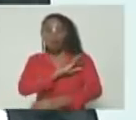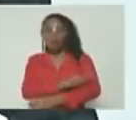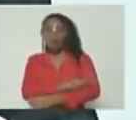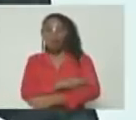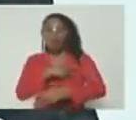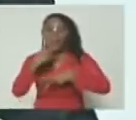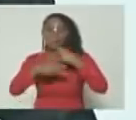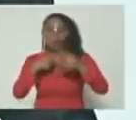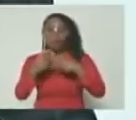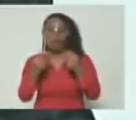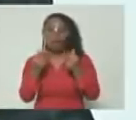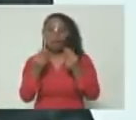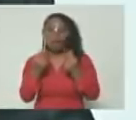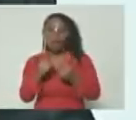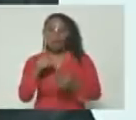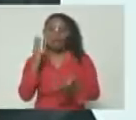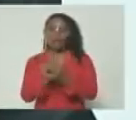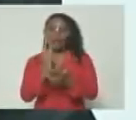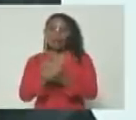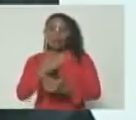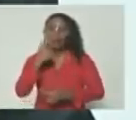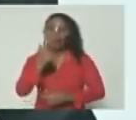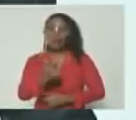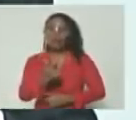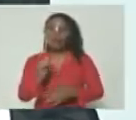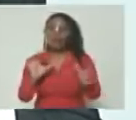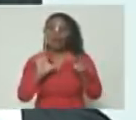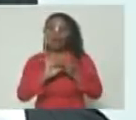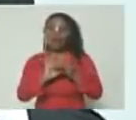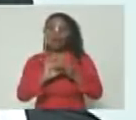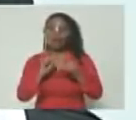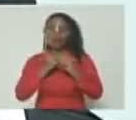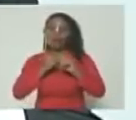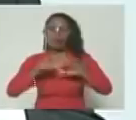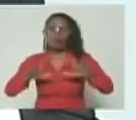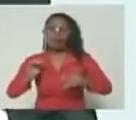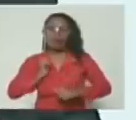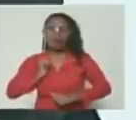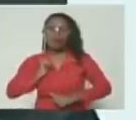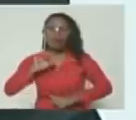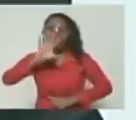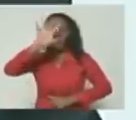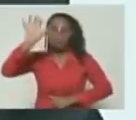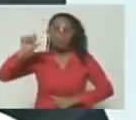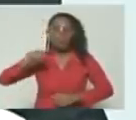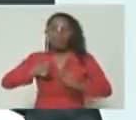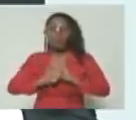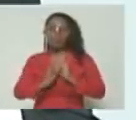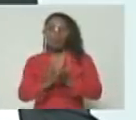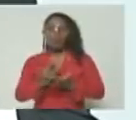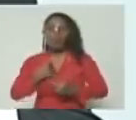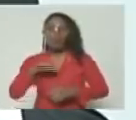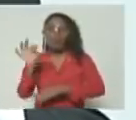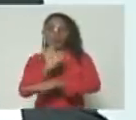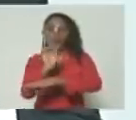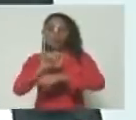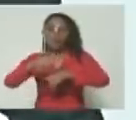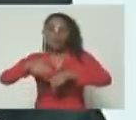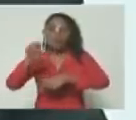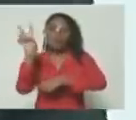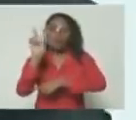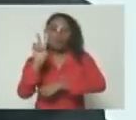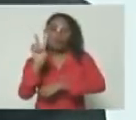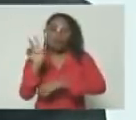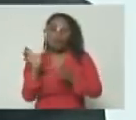la política económica, lo hemos dicho, una alianza mixta como en cualquier país del mundo, bueno, tiene que funcionar también en Venezuela. El